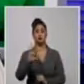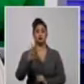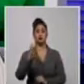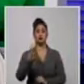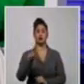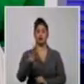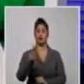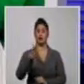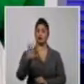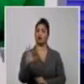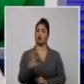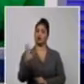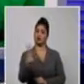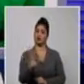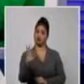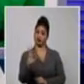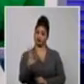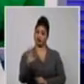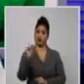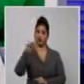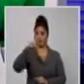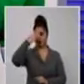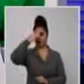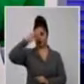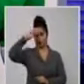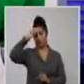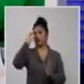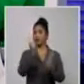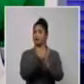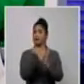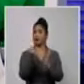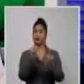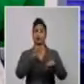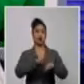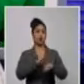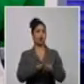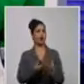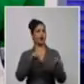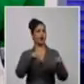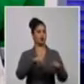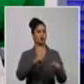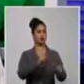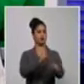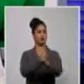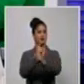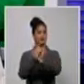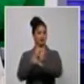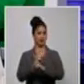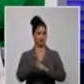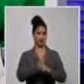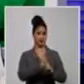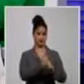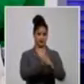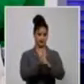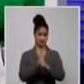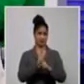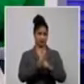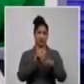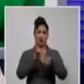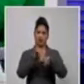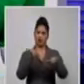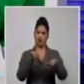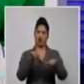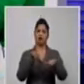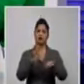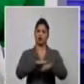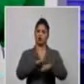83,3% de todos los diagnosticados en Cuba han tenido como fuente de infección el extranjero de nuestro país, personas